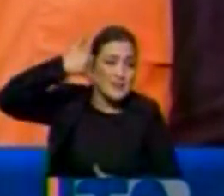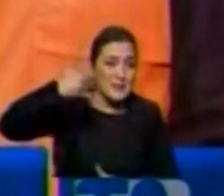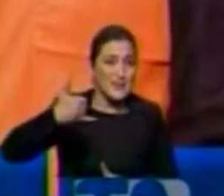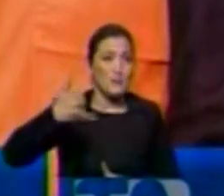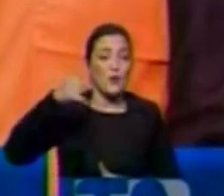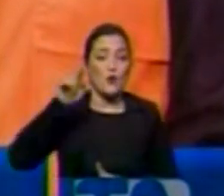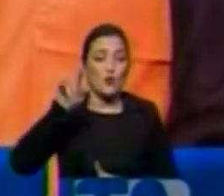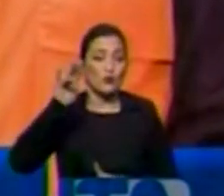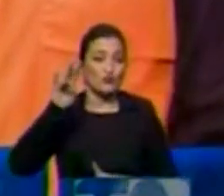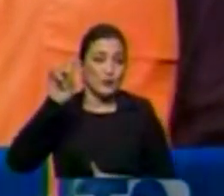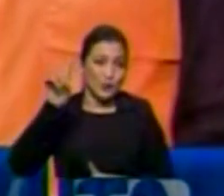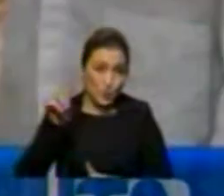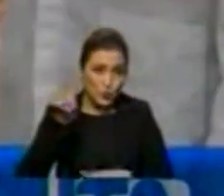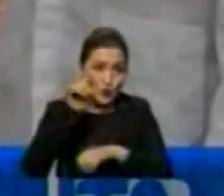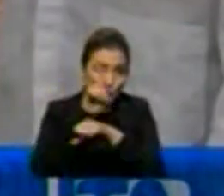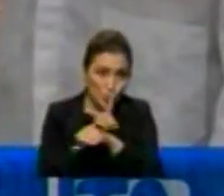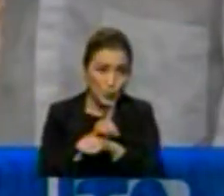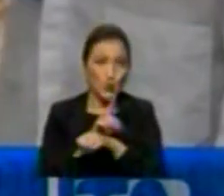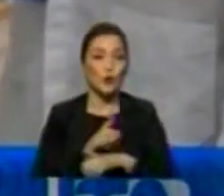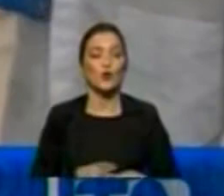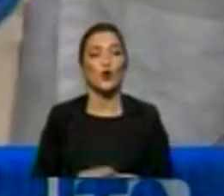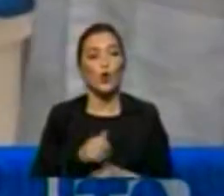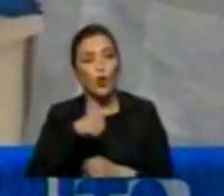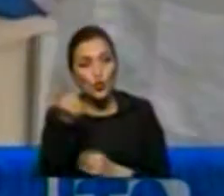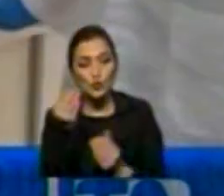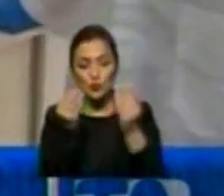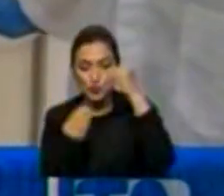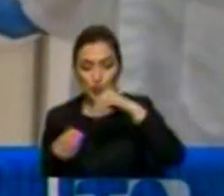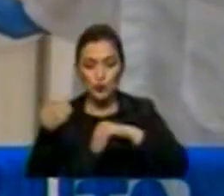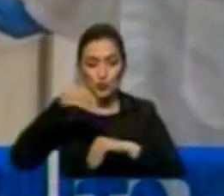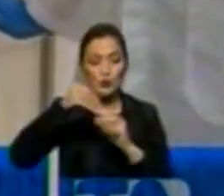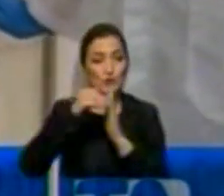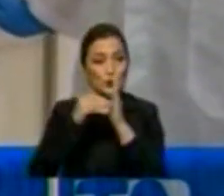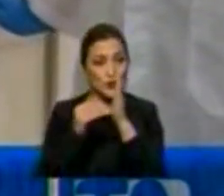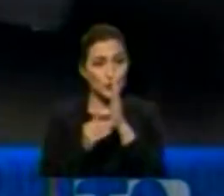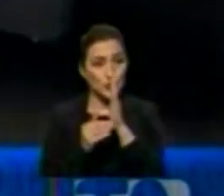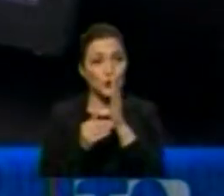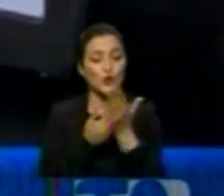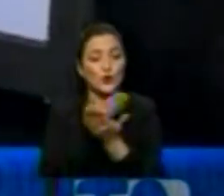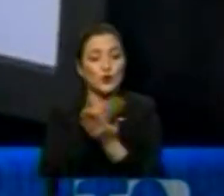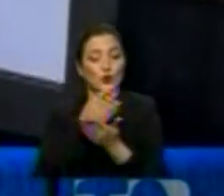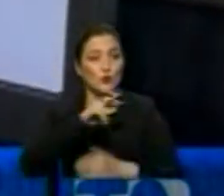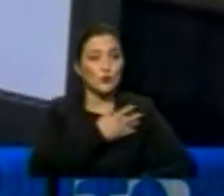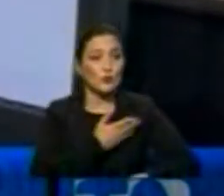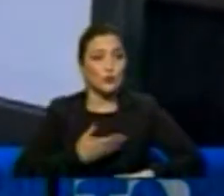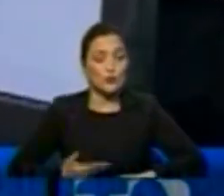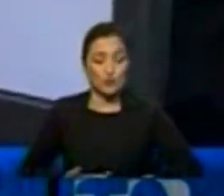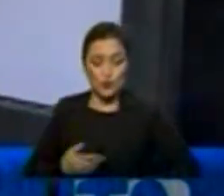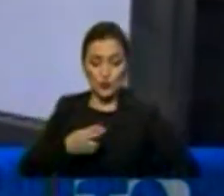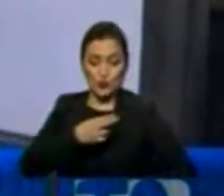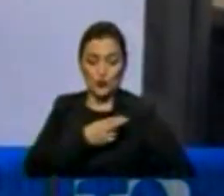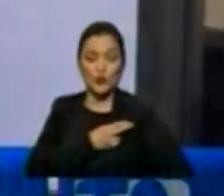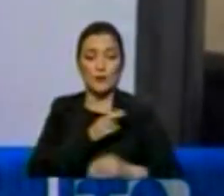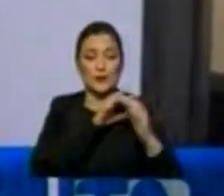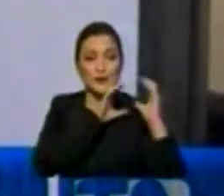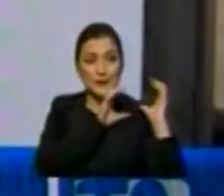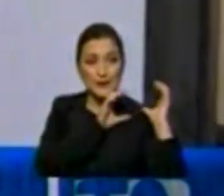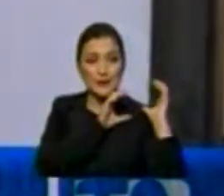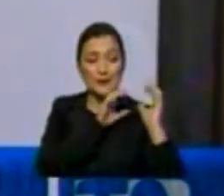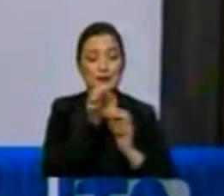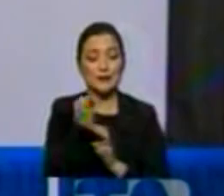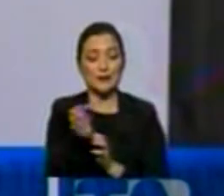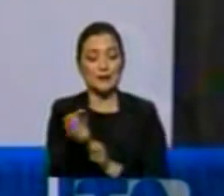por cita médica. Otro de los laboratorios que está en la lista dada por el vicepresidente es el de la Universidad San Francisco de